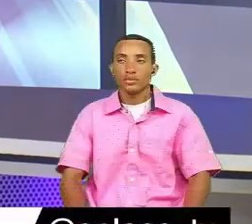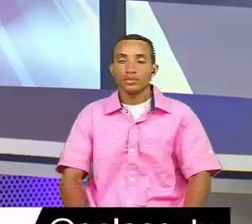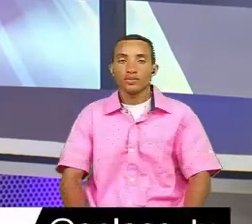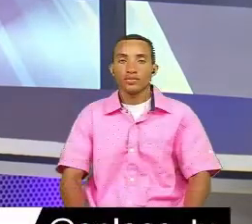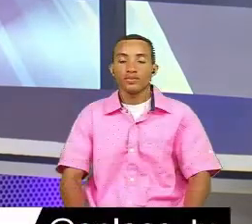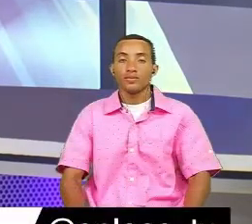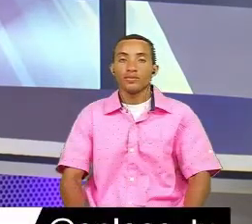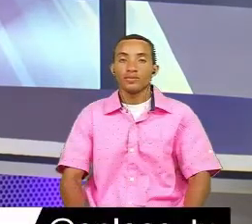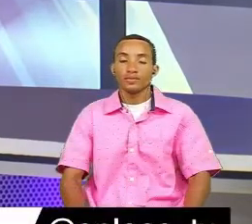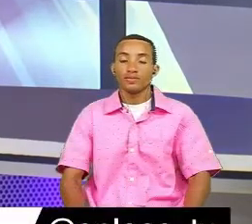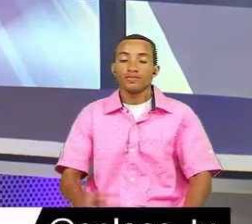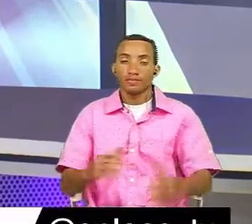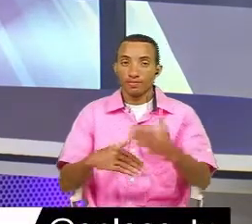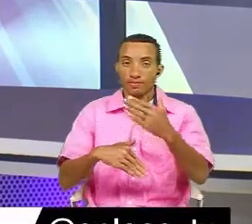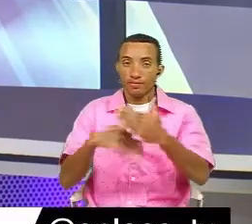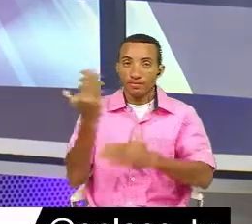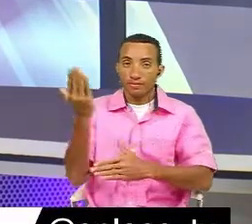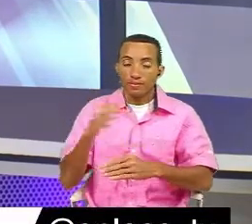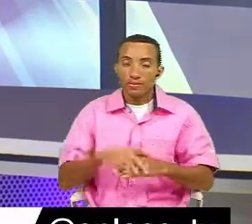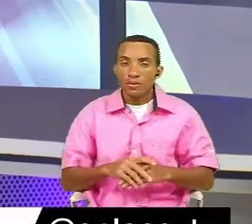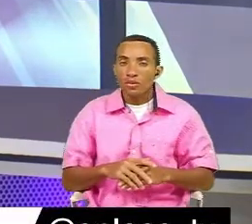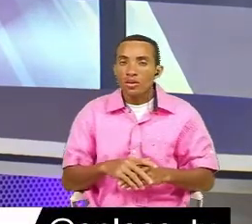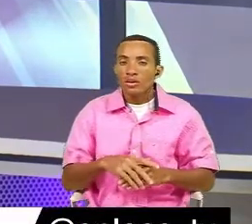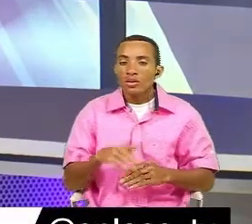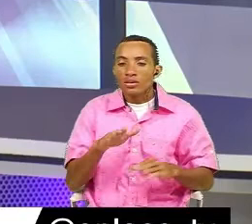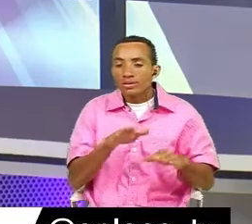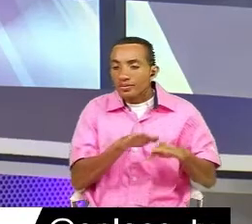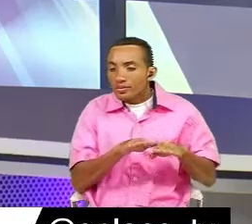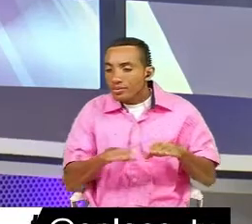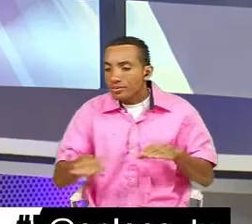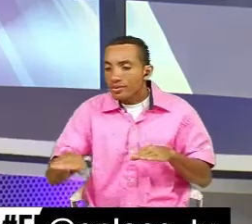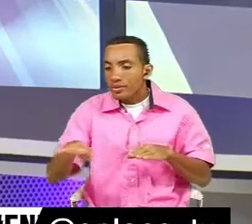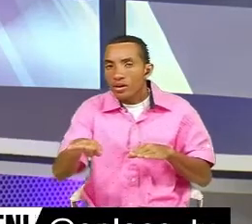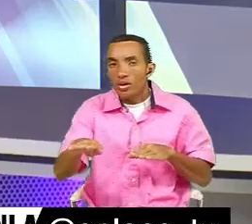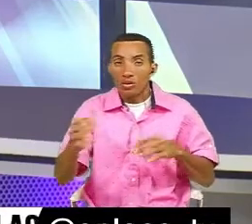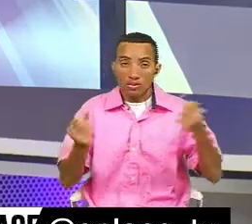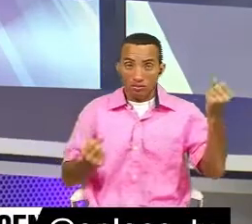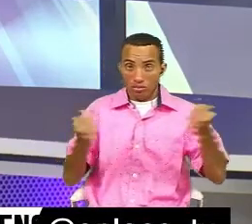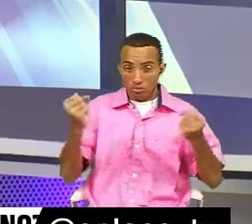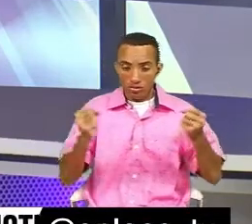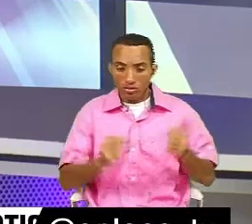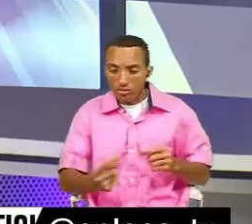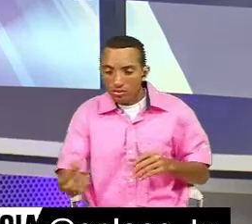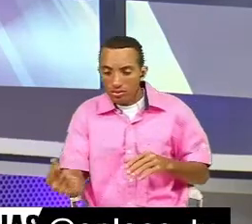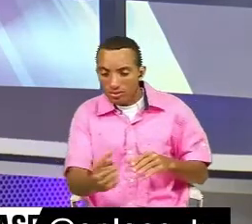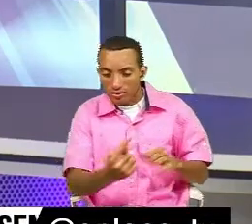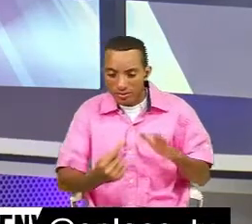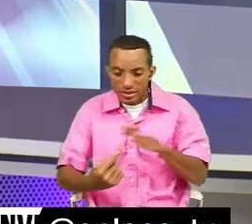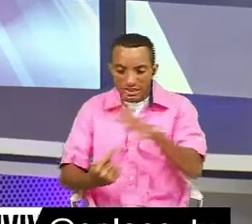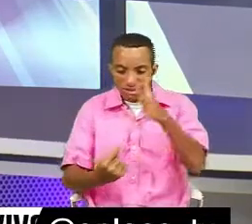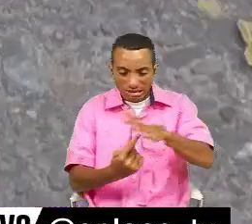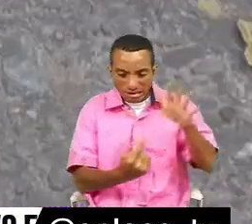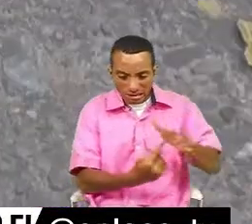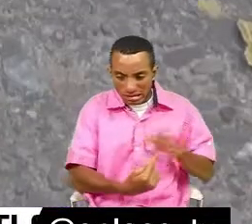Buses Intermunicipales. Transportadores informales acusan al gremio de taxistas de este hecho.